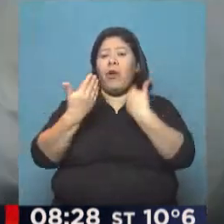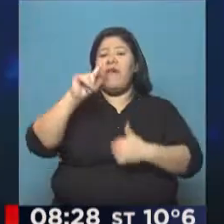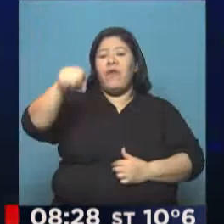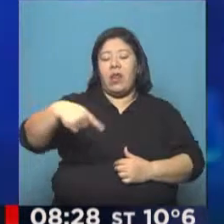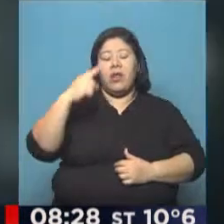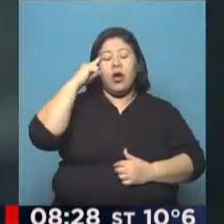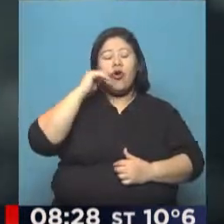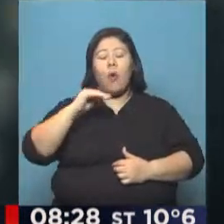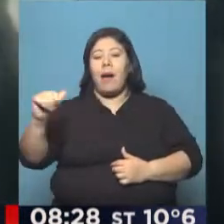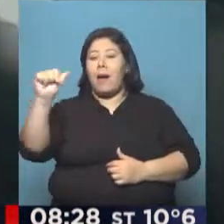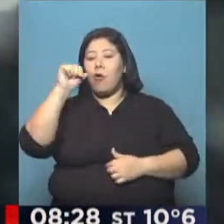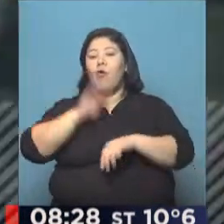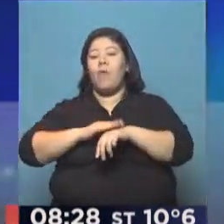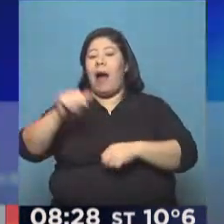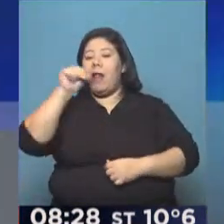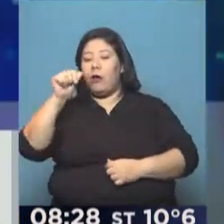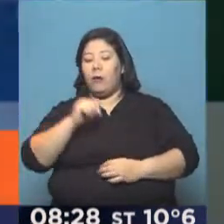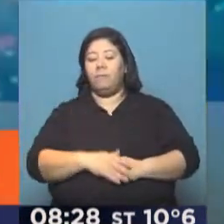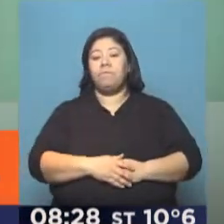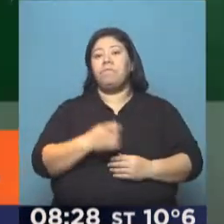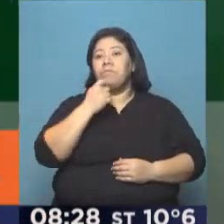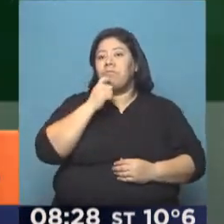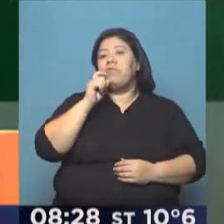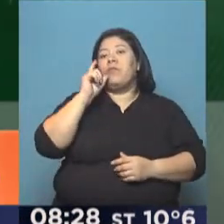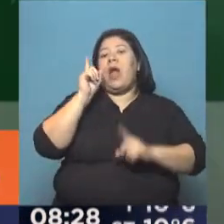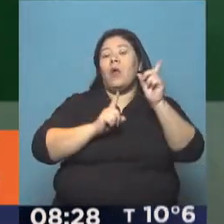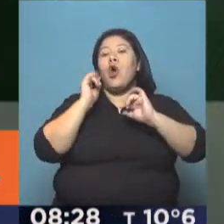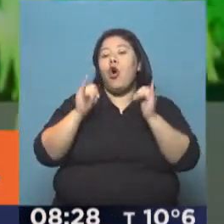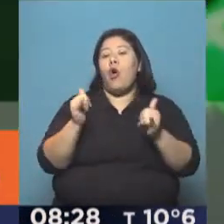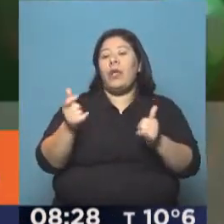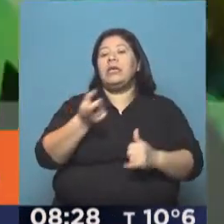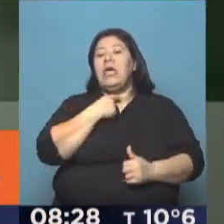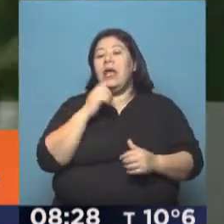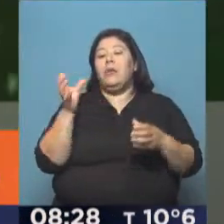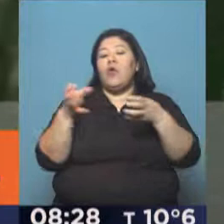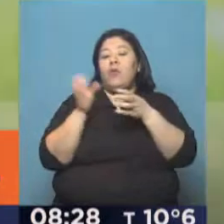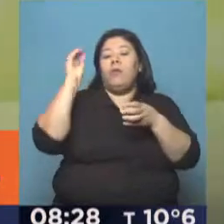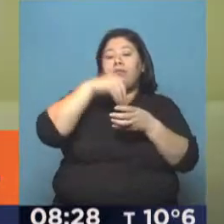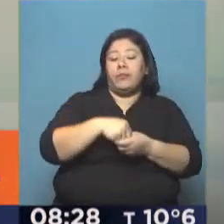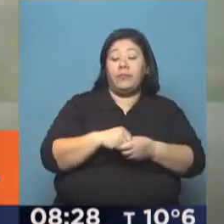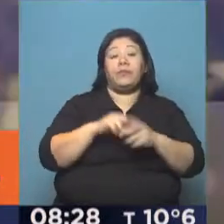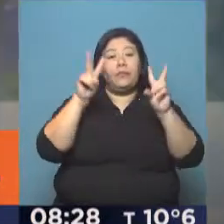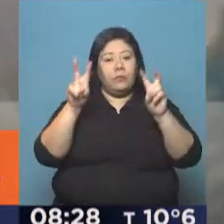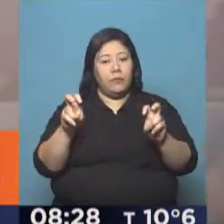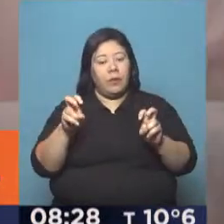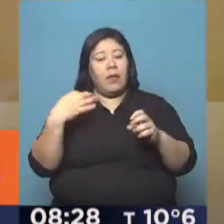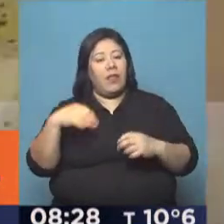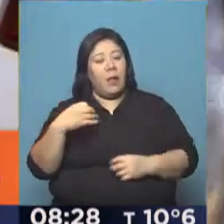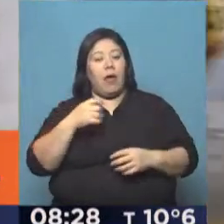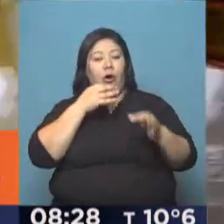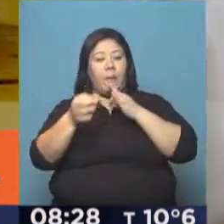Muchos chicos toman para pertenecer a un grupo. Es un tema que hay que tratarlo. Cuando me pongo muy en pedo últimamente me pasa que la paso mal.